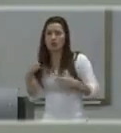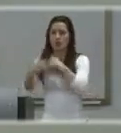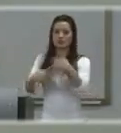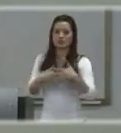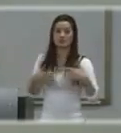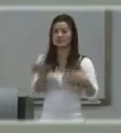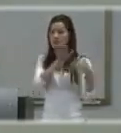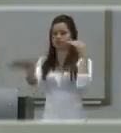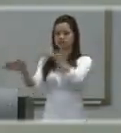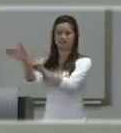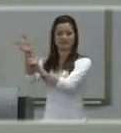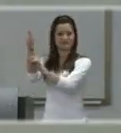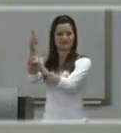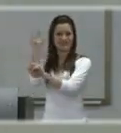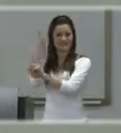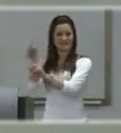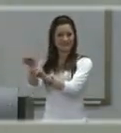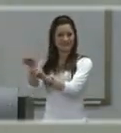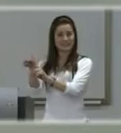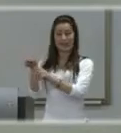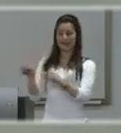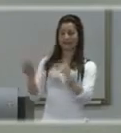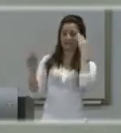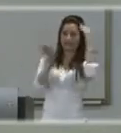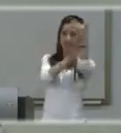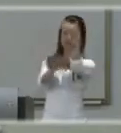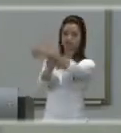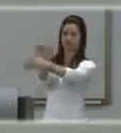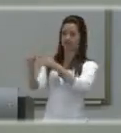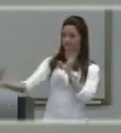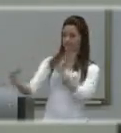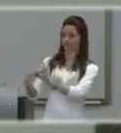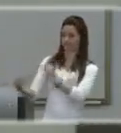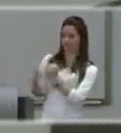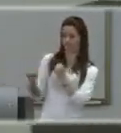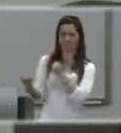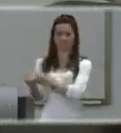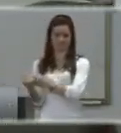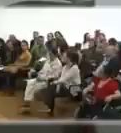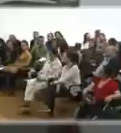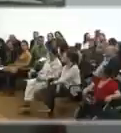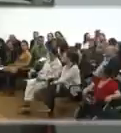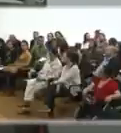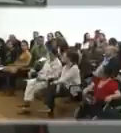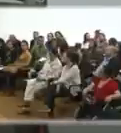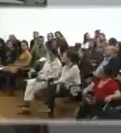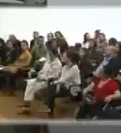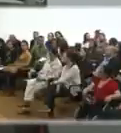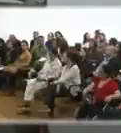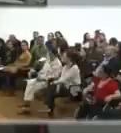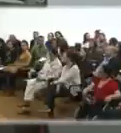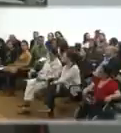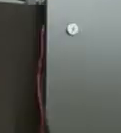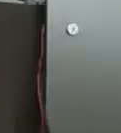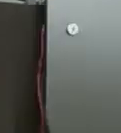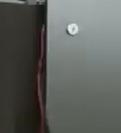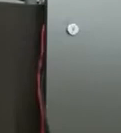Profamilia tiene presencia en todos los departamentos del país, ¿sí? Entonces, la idea con este proyecto es empezar a romper como